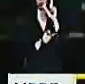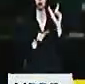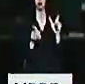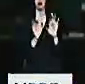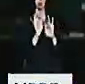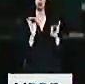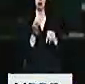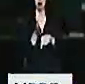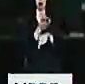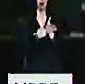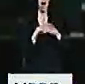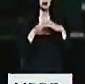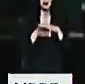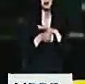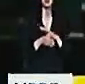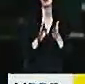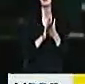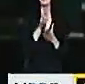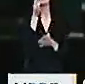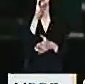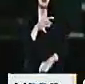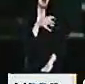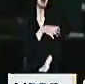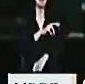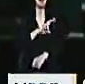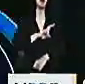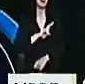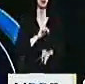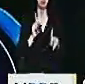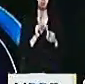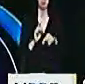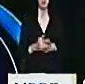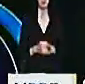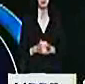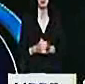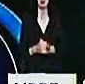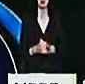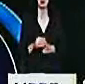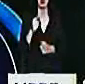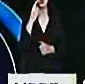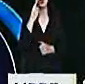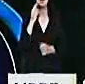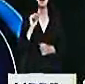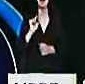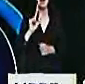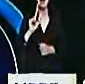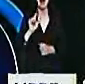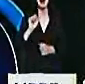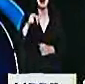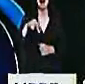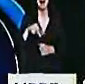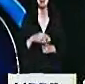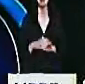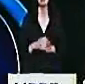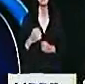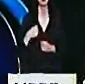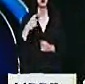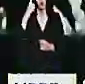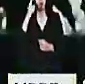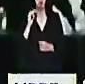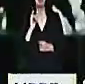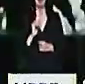tener acceso si nos hubiéramos quedado solamente en la región de Valparaíso. Sí. ¿Alan? Creo que hay